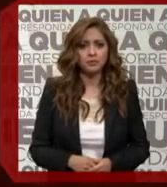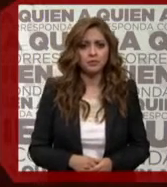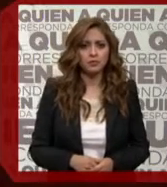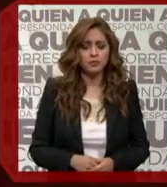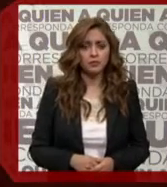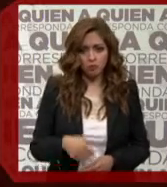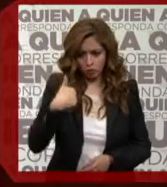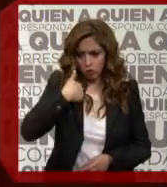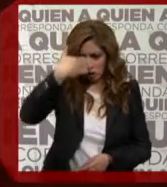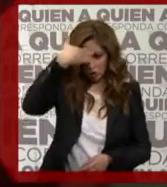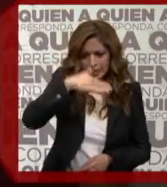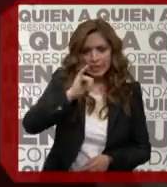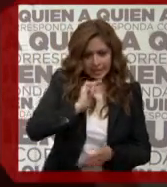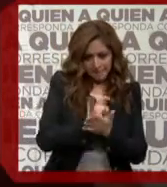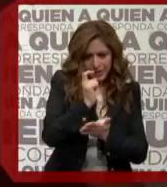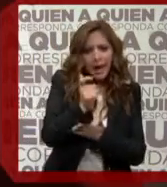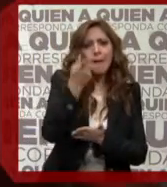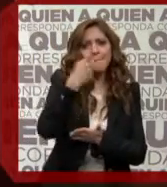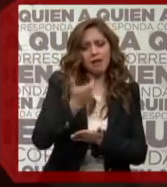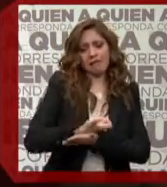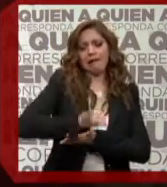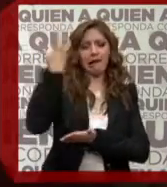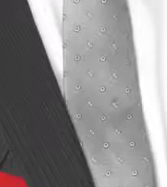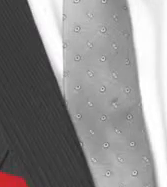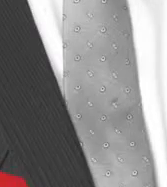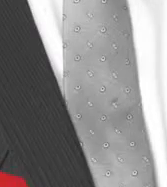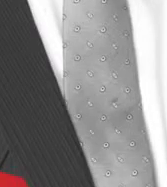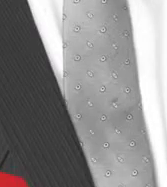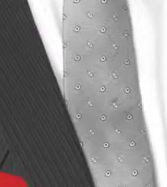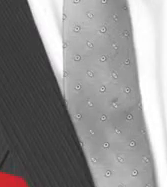pagar lo que lo que es a quien corresponda